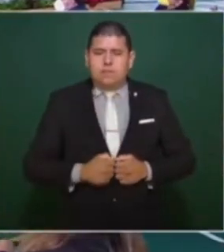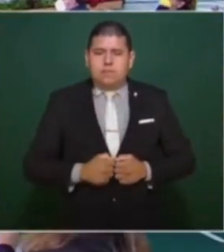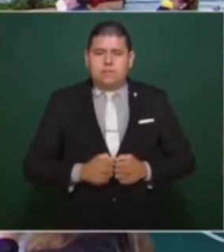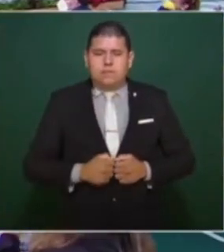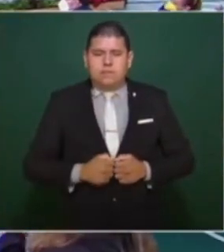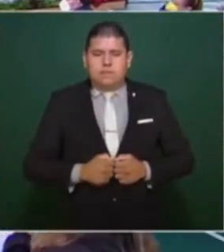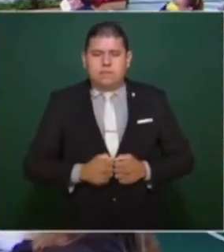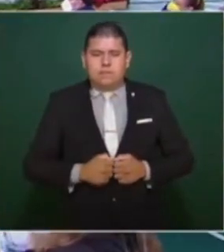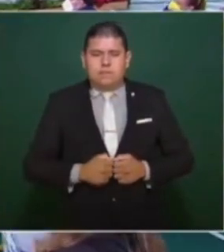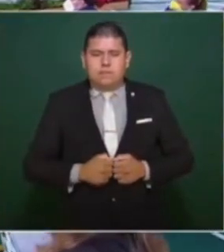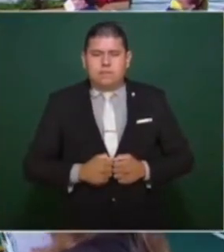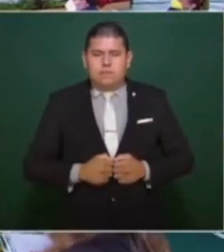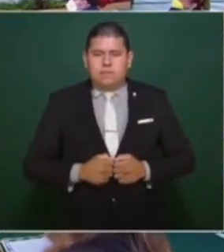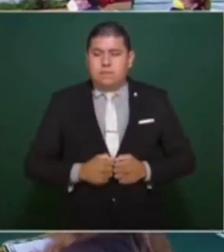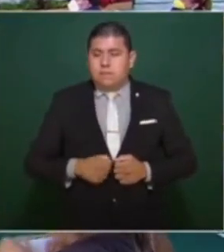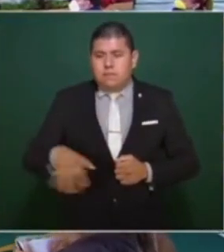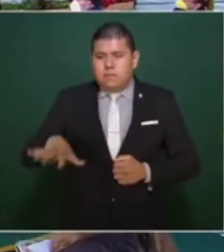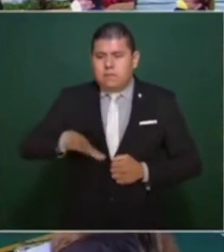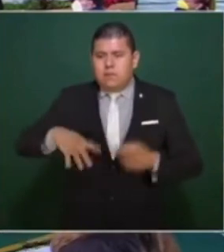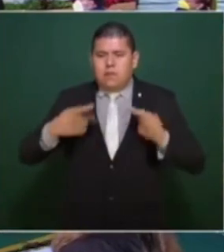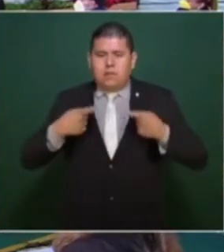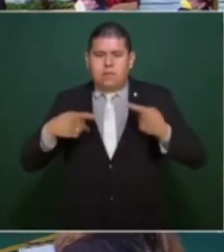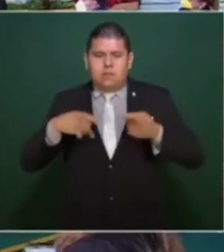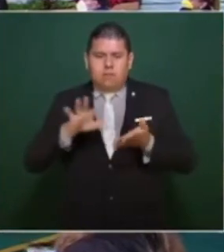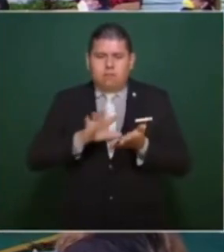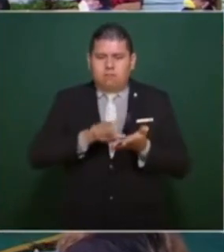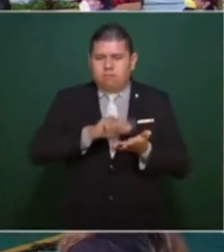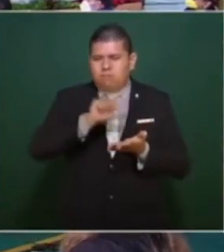Estos son los sentimientos, los comentarios en Twitter.